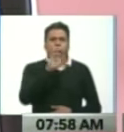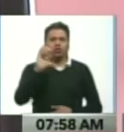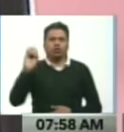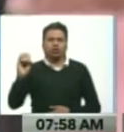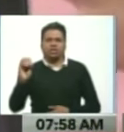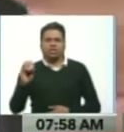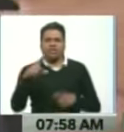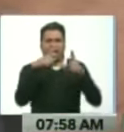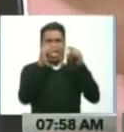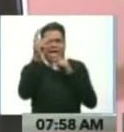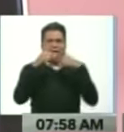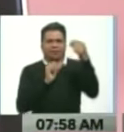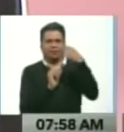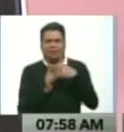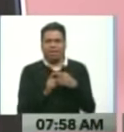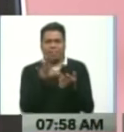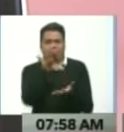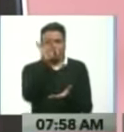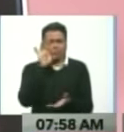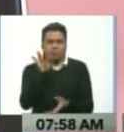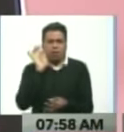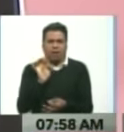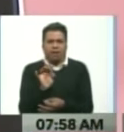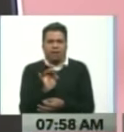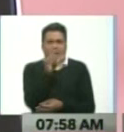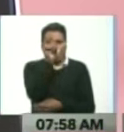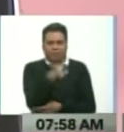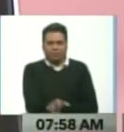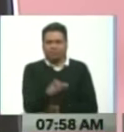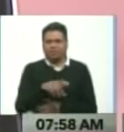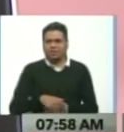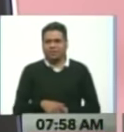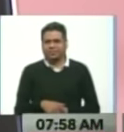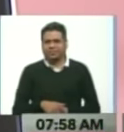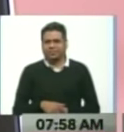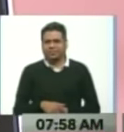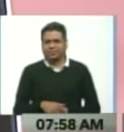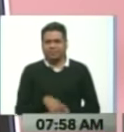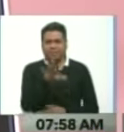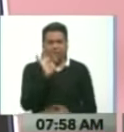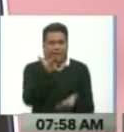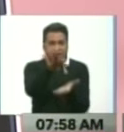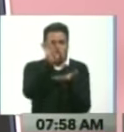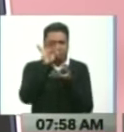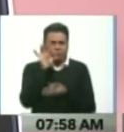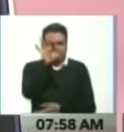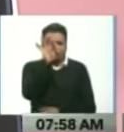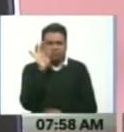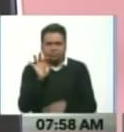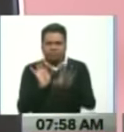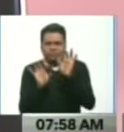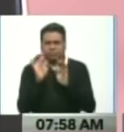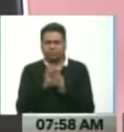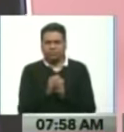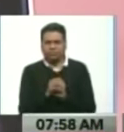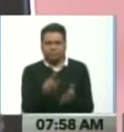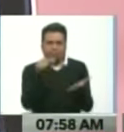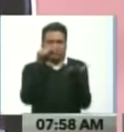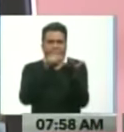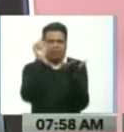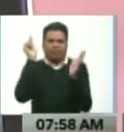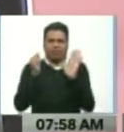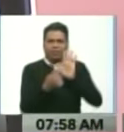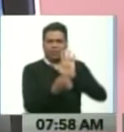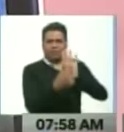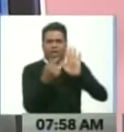200 estrellas para agarrar personas, le damos. Y, bueno, dale una carta. La del centro. Y ahí desbloqueamos